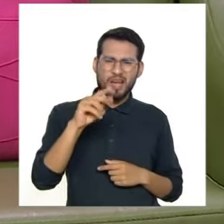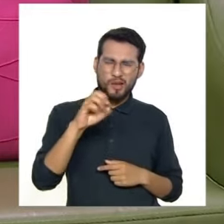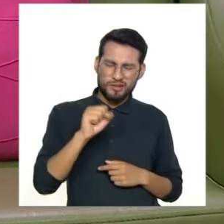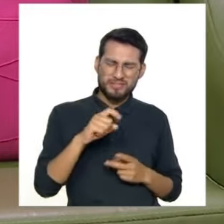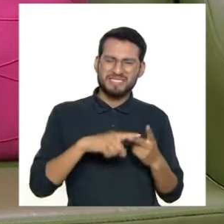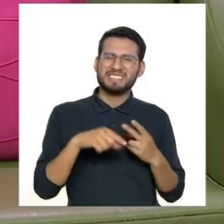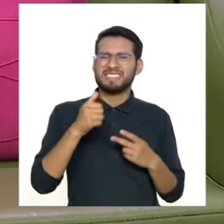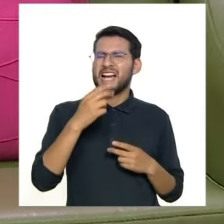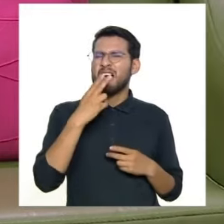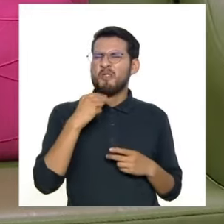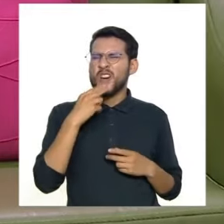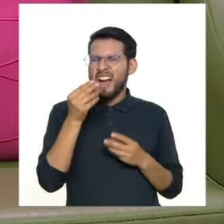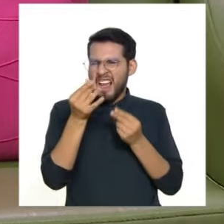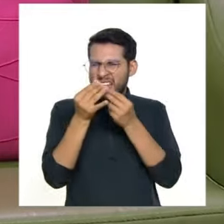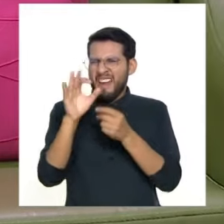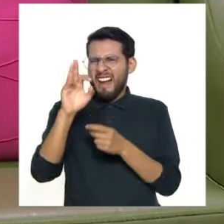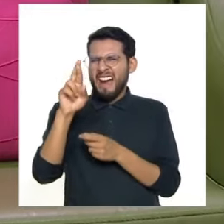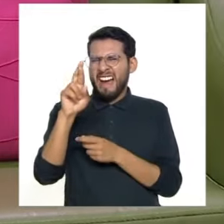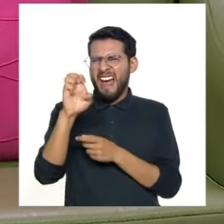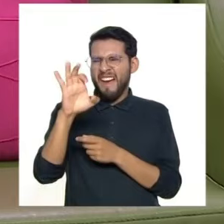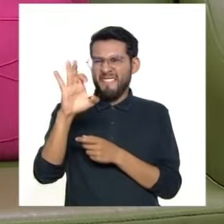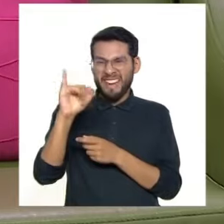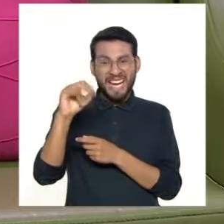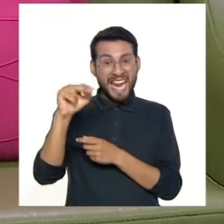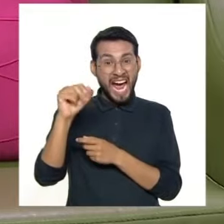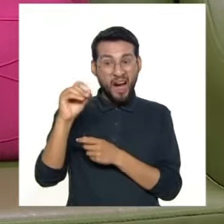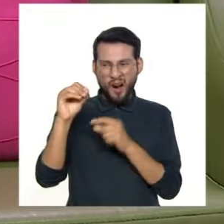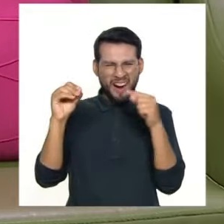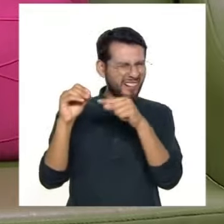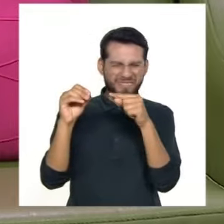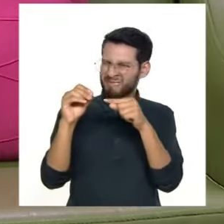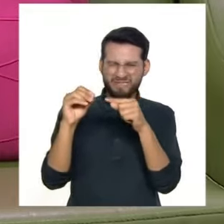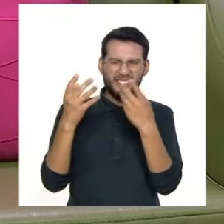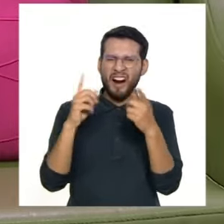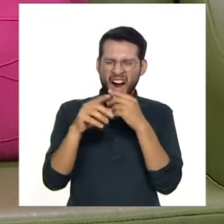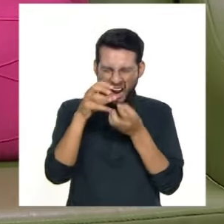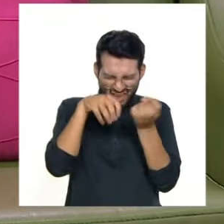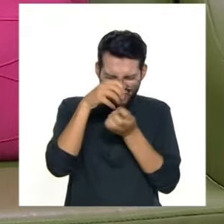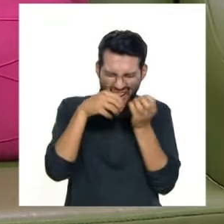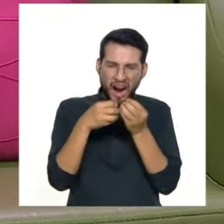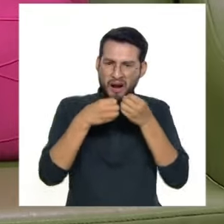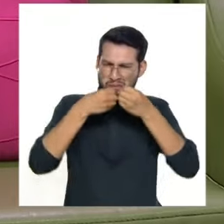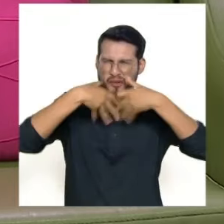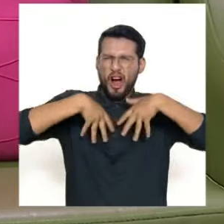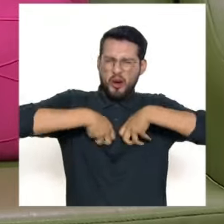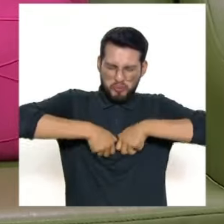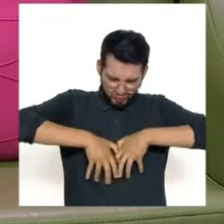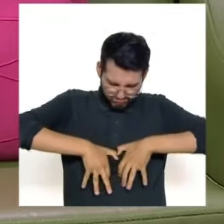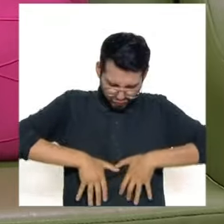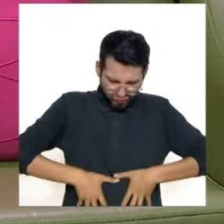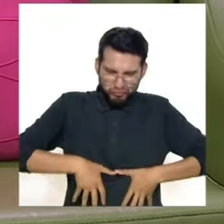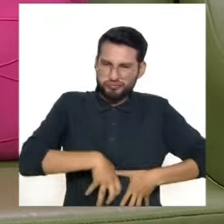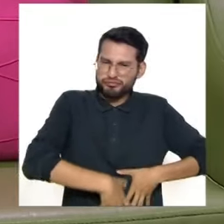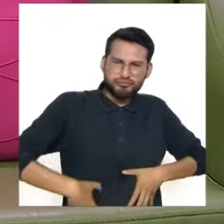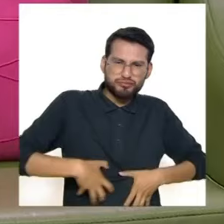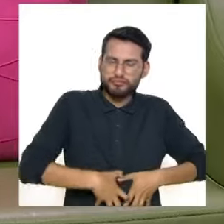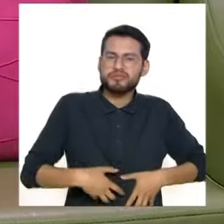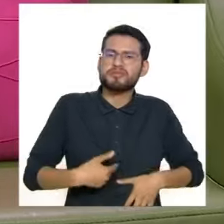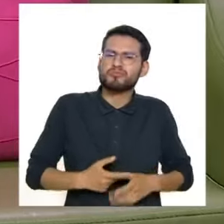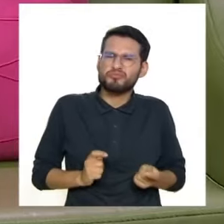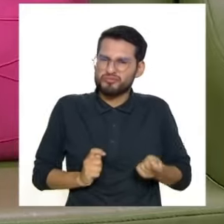y alimentos procesados llevan a una serie de alteraciones en el interior del organismo que conllevan sobre todo a cambios en la